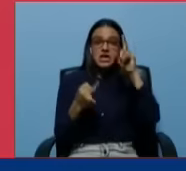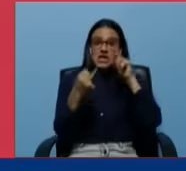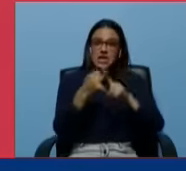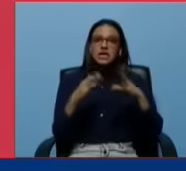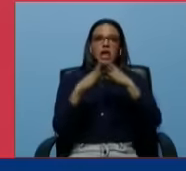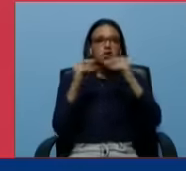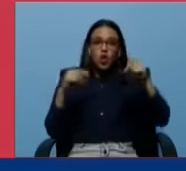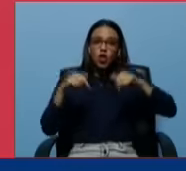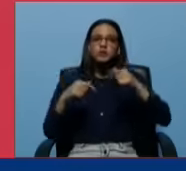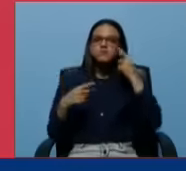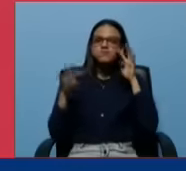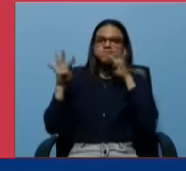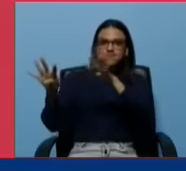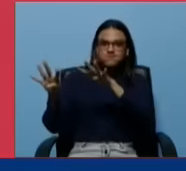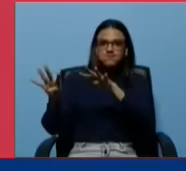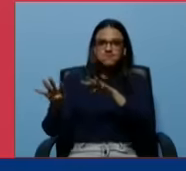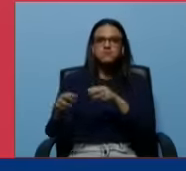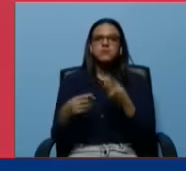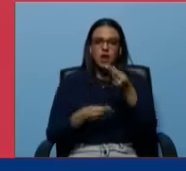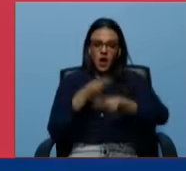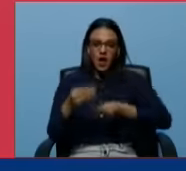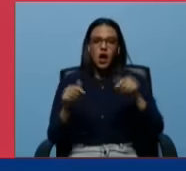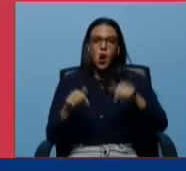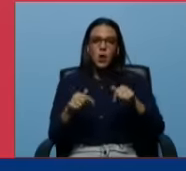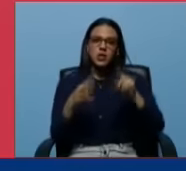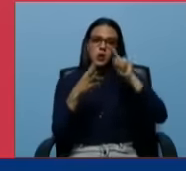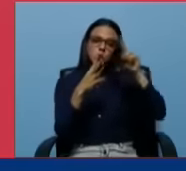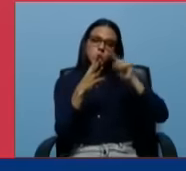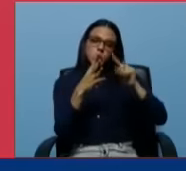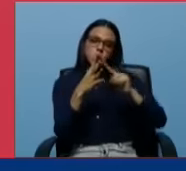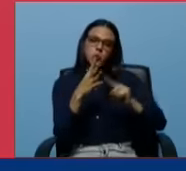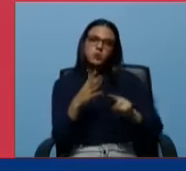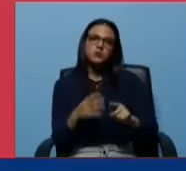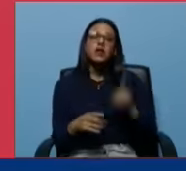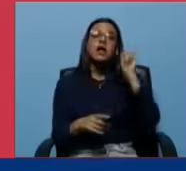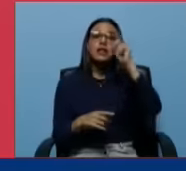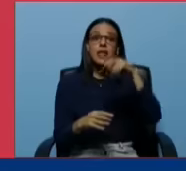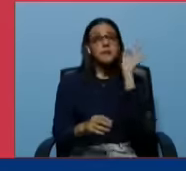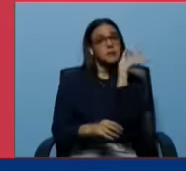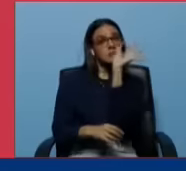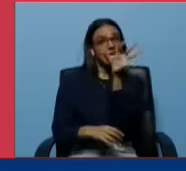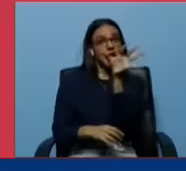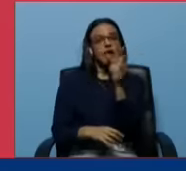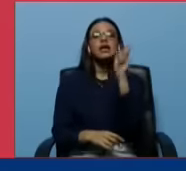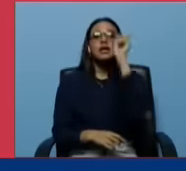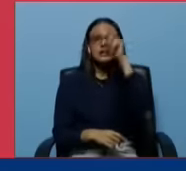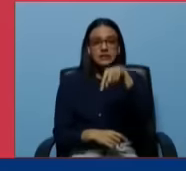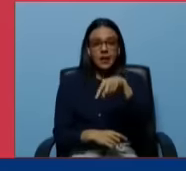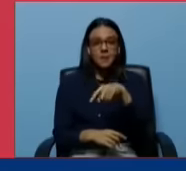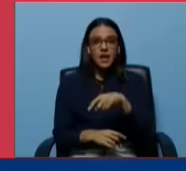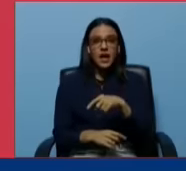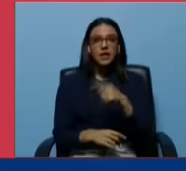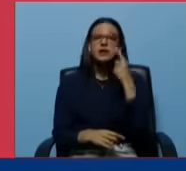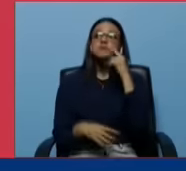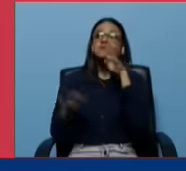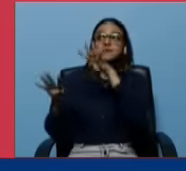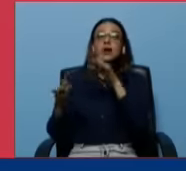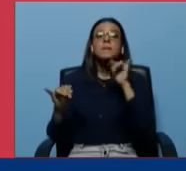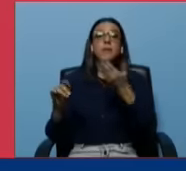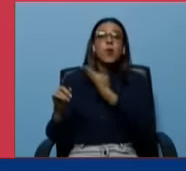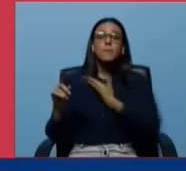etcétera, etcétera, etcétera. Por Telegram, a pesar de que metieron preso a su